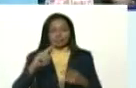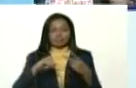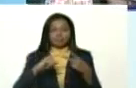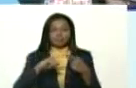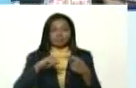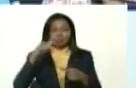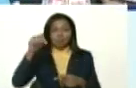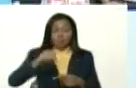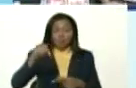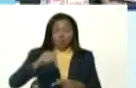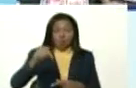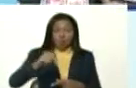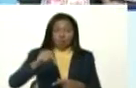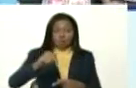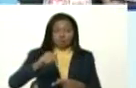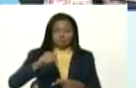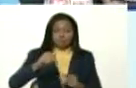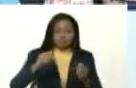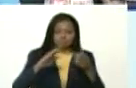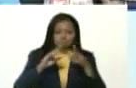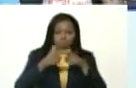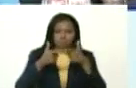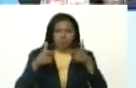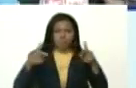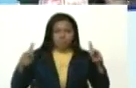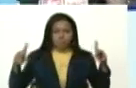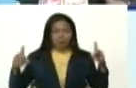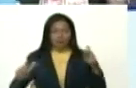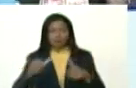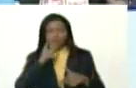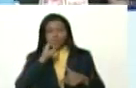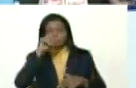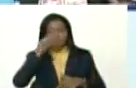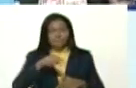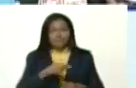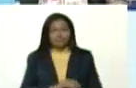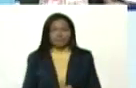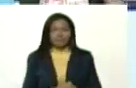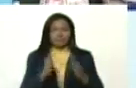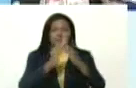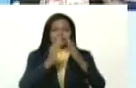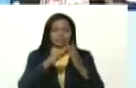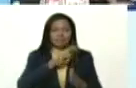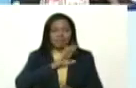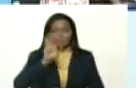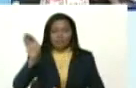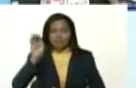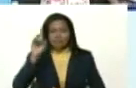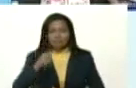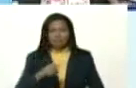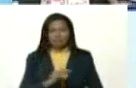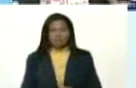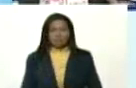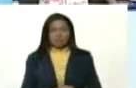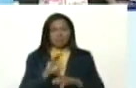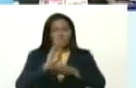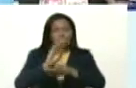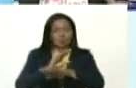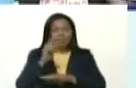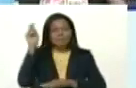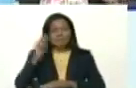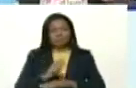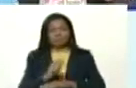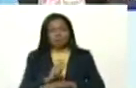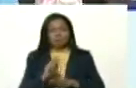partir de hoy, crece. Y anuncio que la gran misión Hogares de la Patria, de proteger